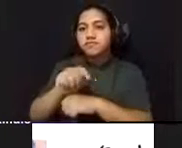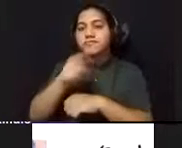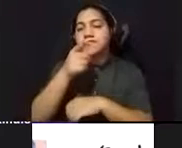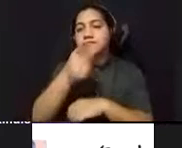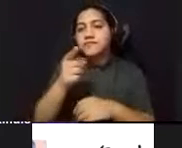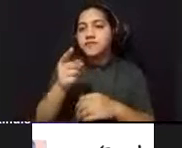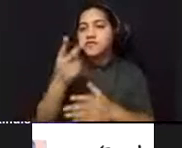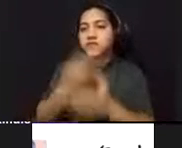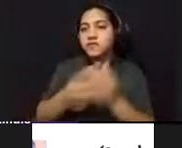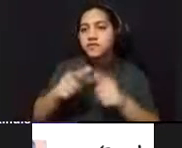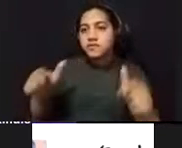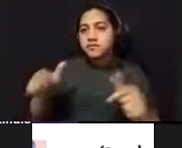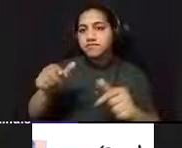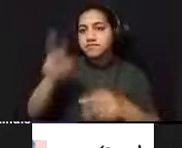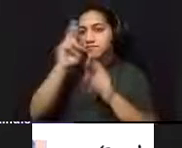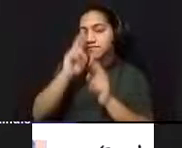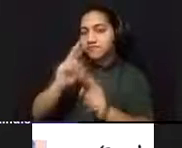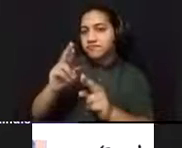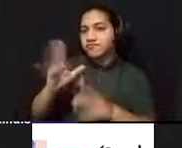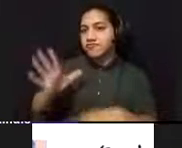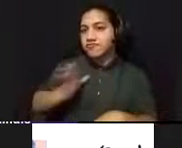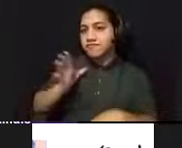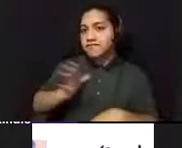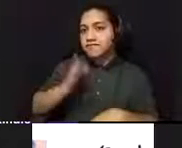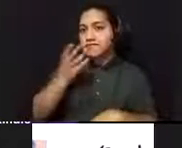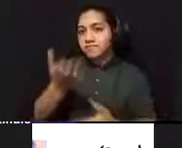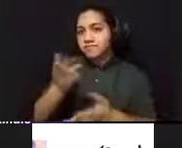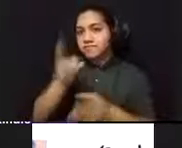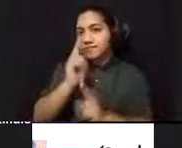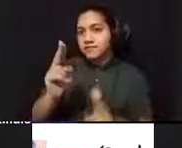el respeto y la elegancia que éste se merecía.